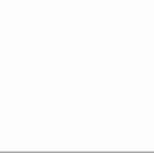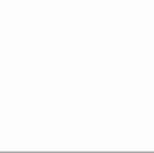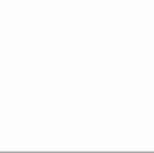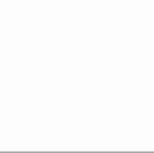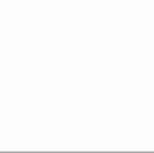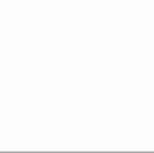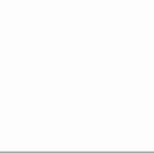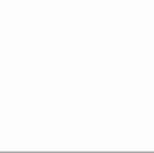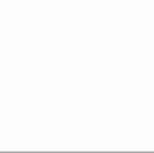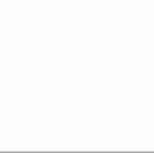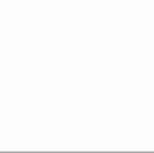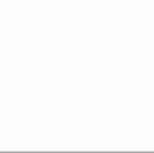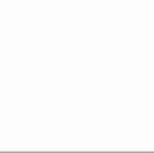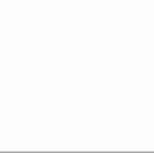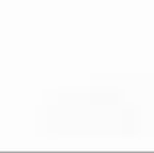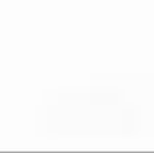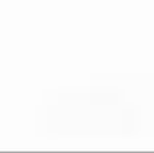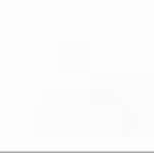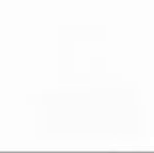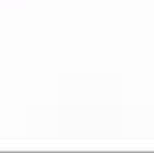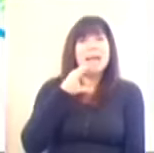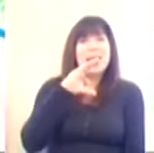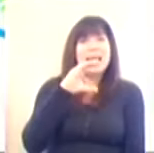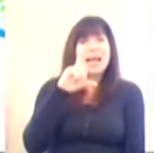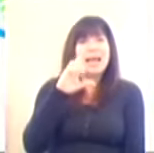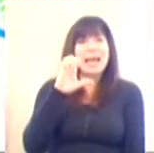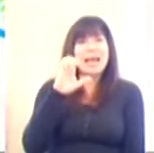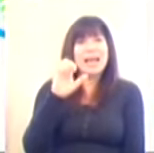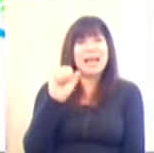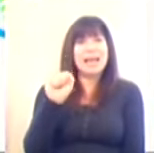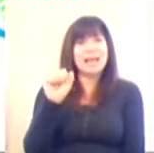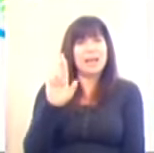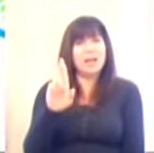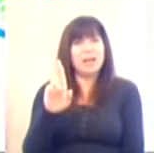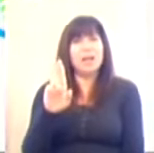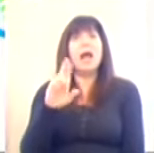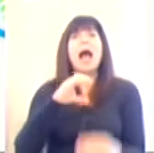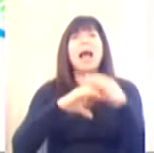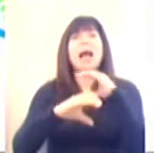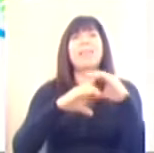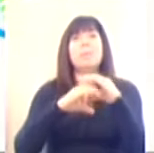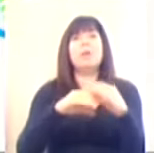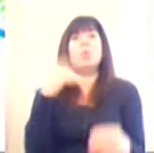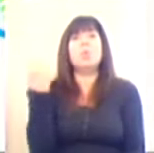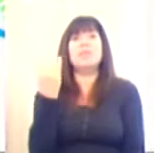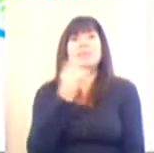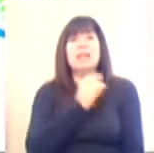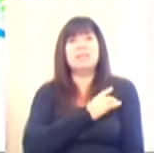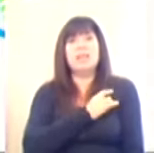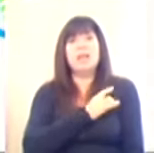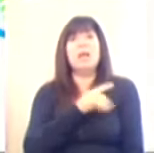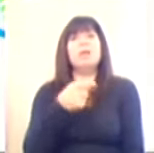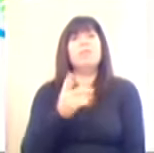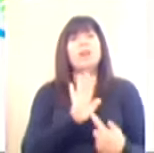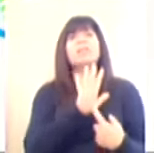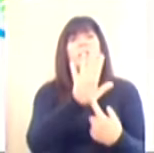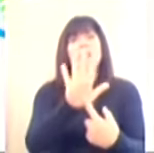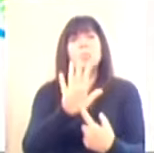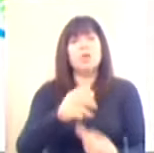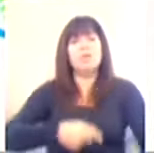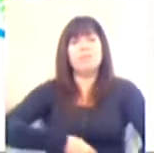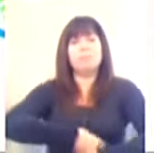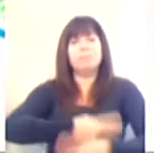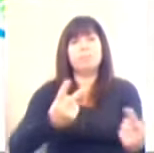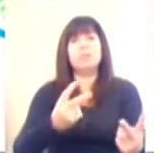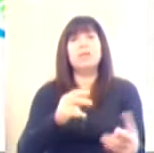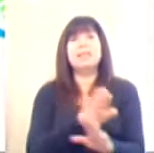realizado por Jacques Clerc, académico de la Universidad de Chile, y que va a estar disponible cuando